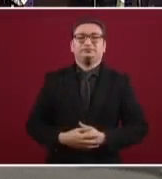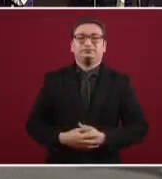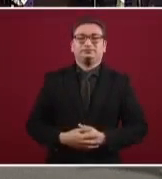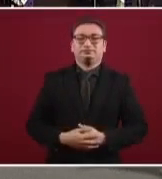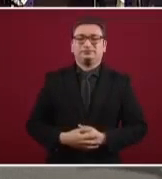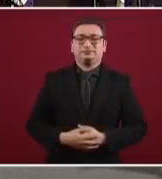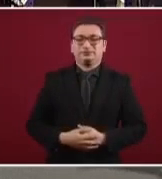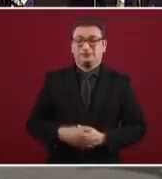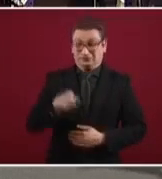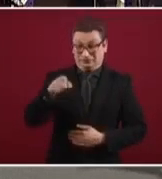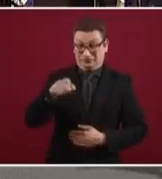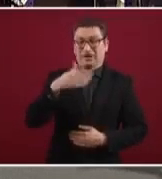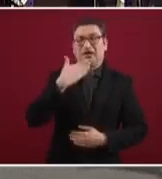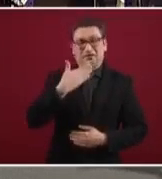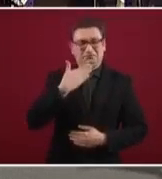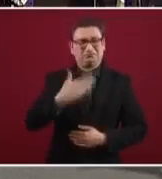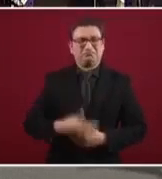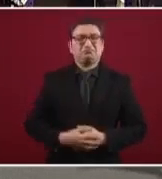Ah, muy bien.